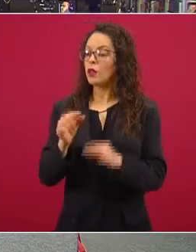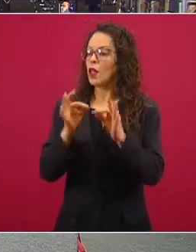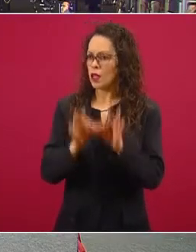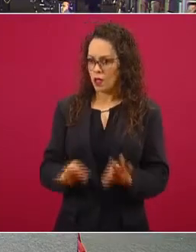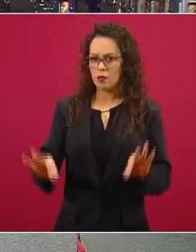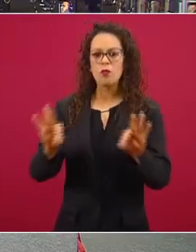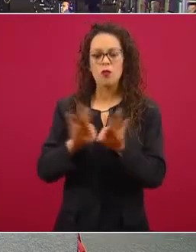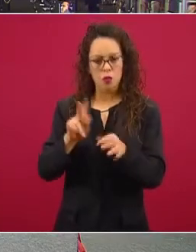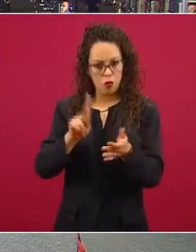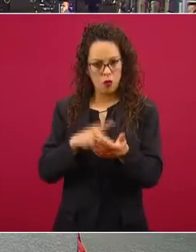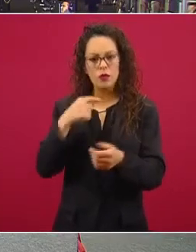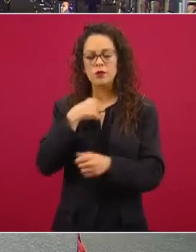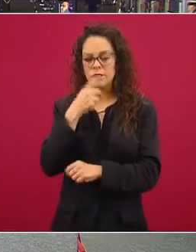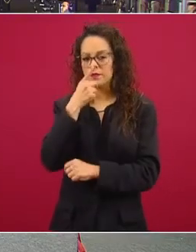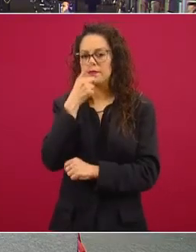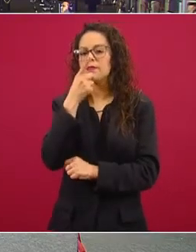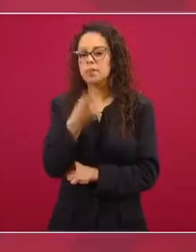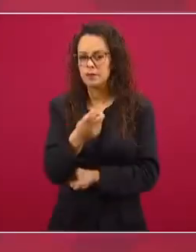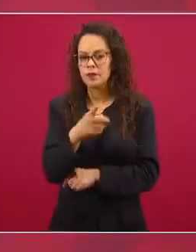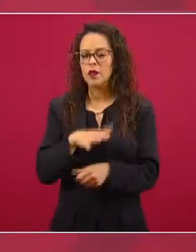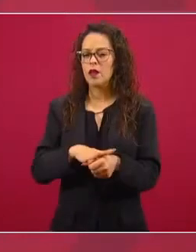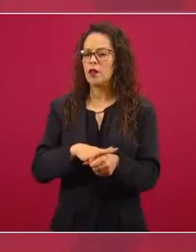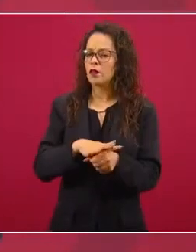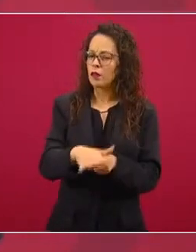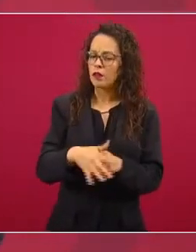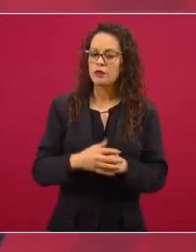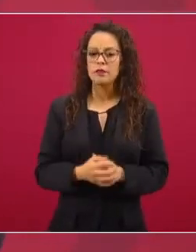volver a decir de que